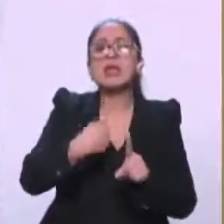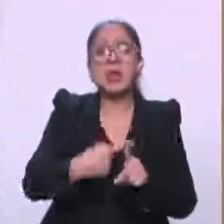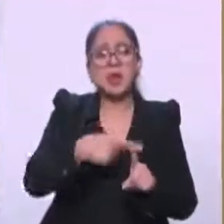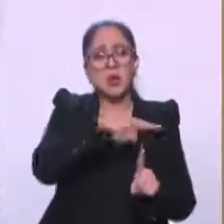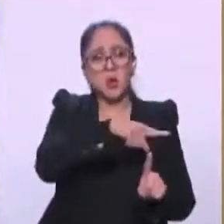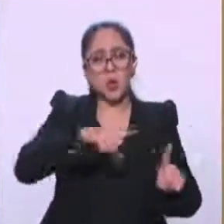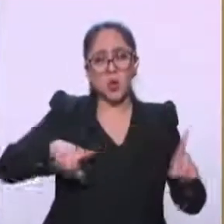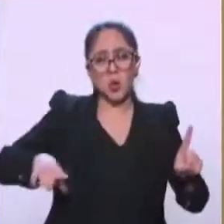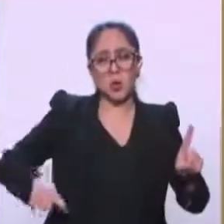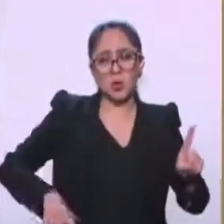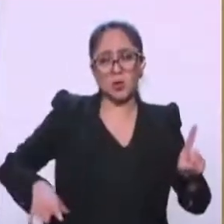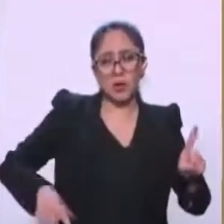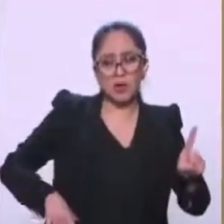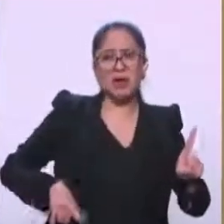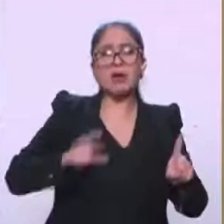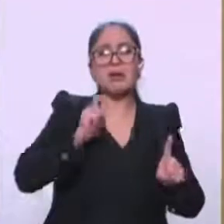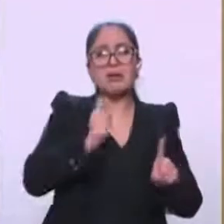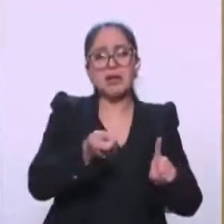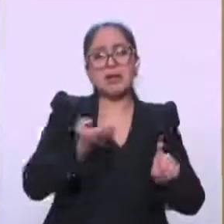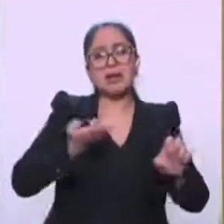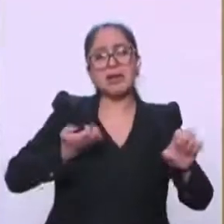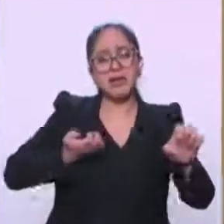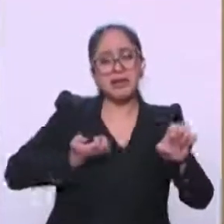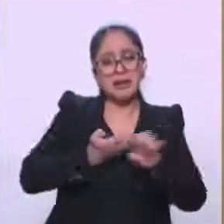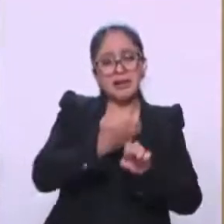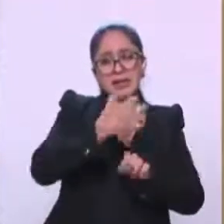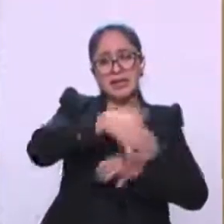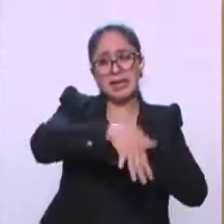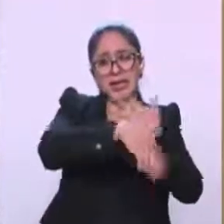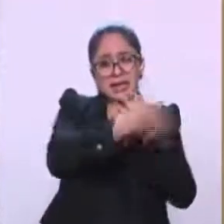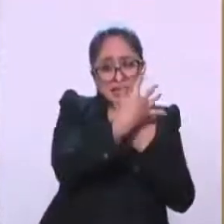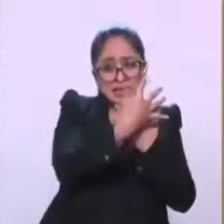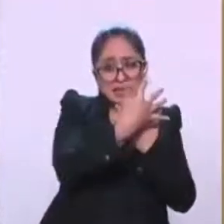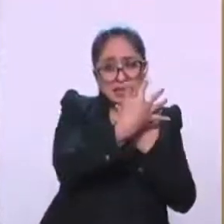del país, 15 estados de 32.